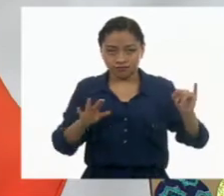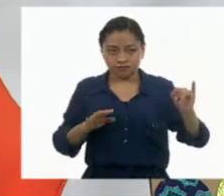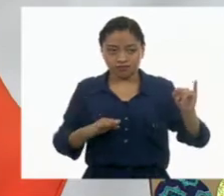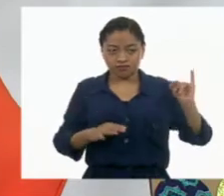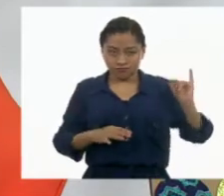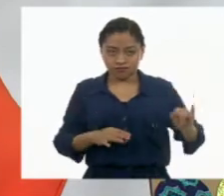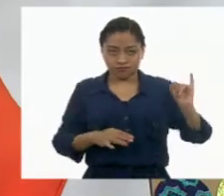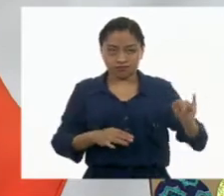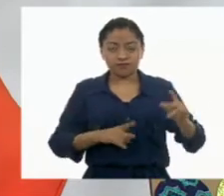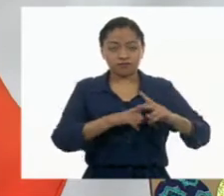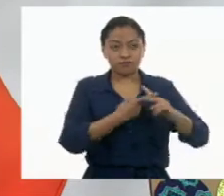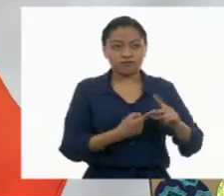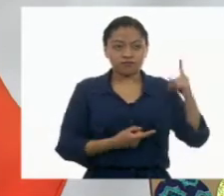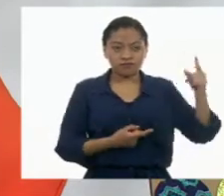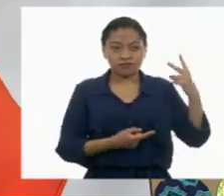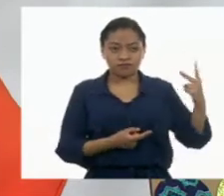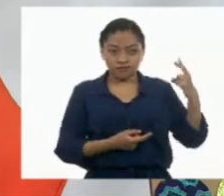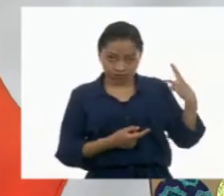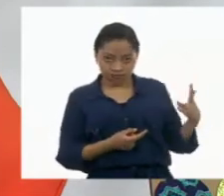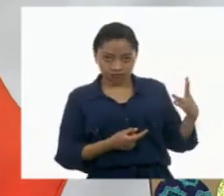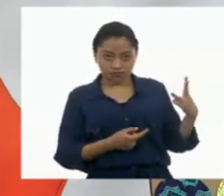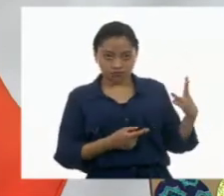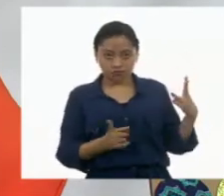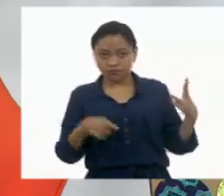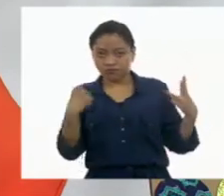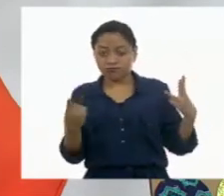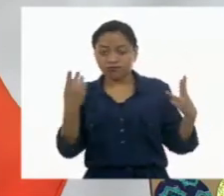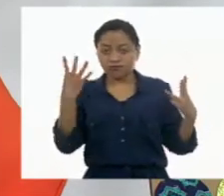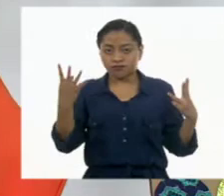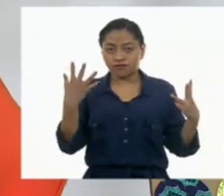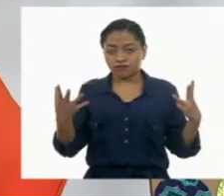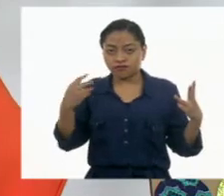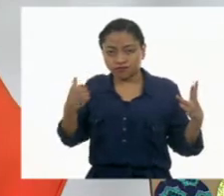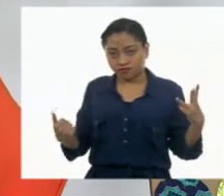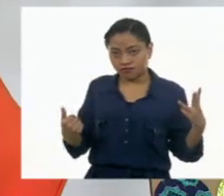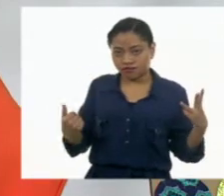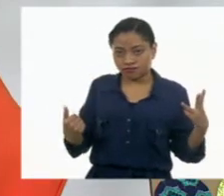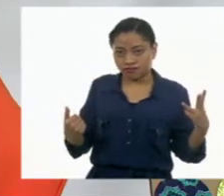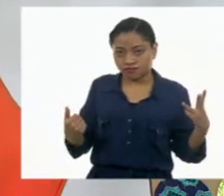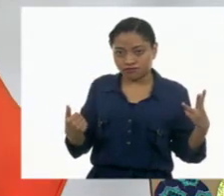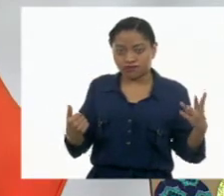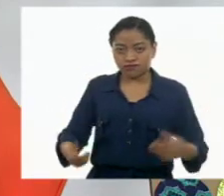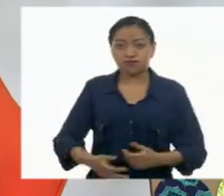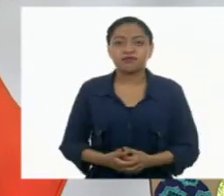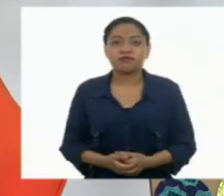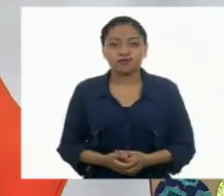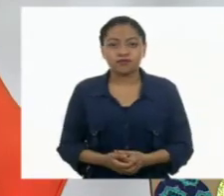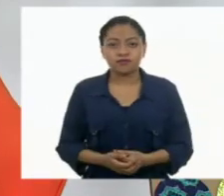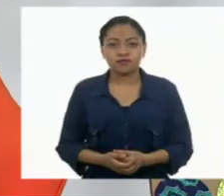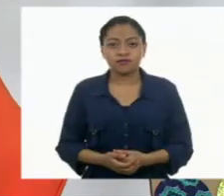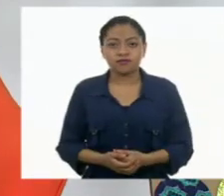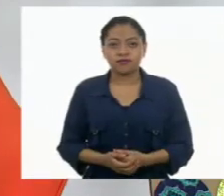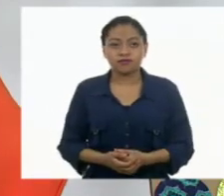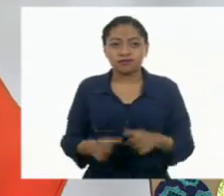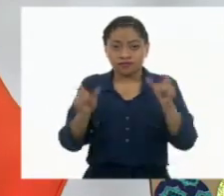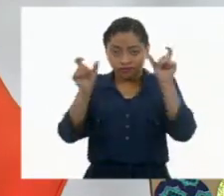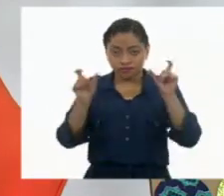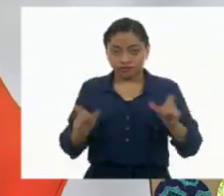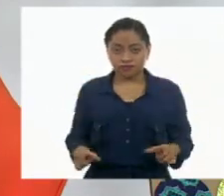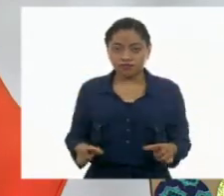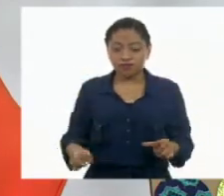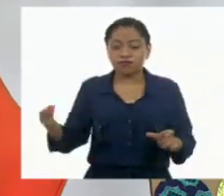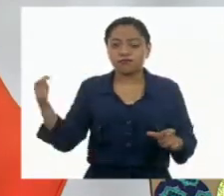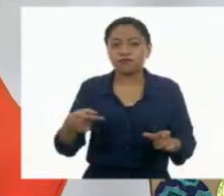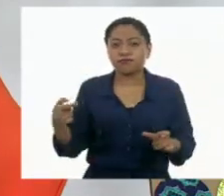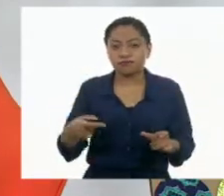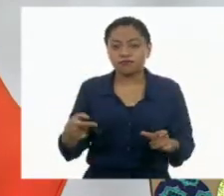1, 2, 3 a la izquierda, 4, 5 y 6. Esto es la